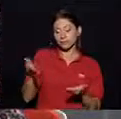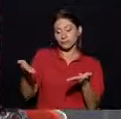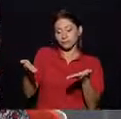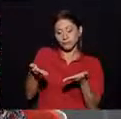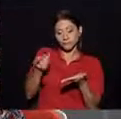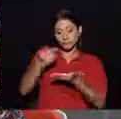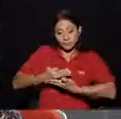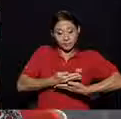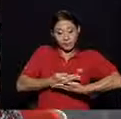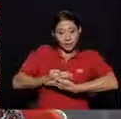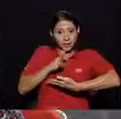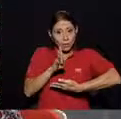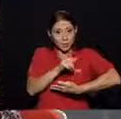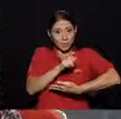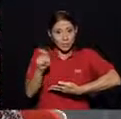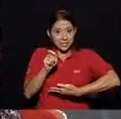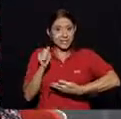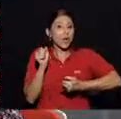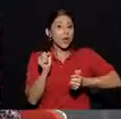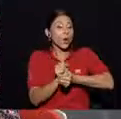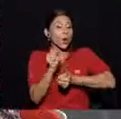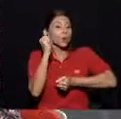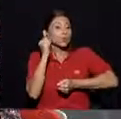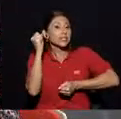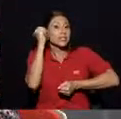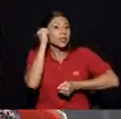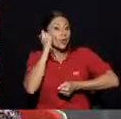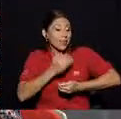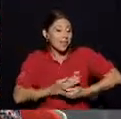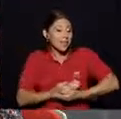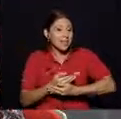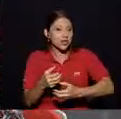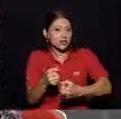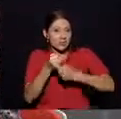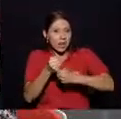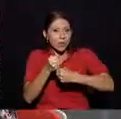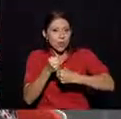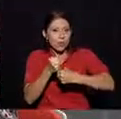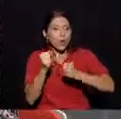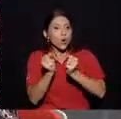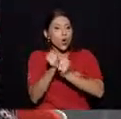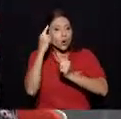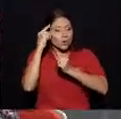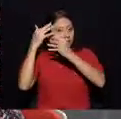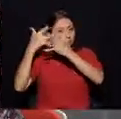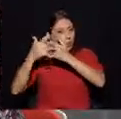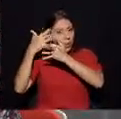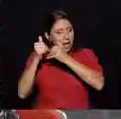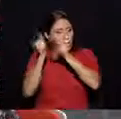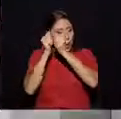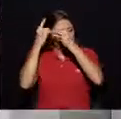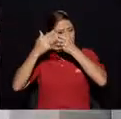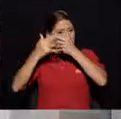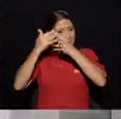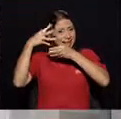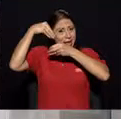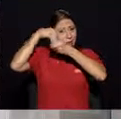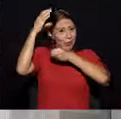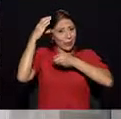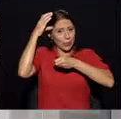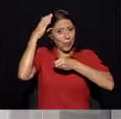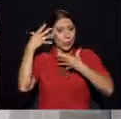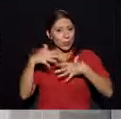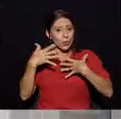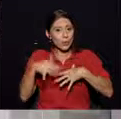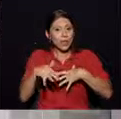meses con un síndrome de niño sacudido, con una fractura de cráneo, con una hemorragia intracerebral, justamente después de que habíamos tenido